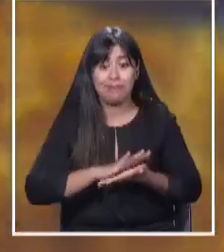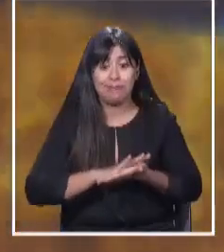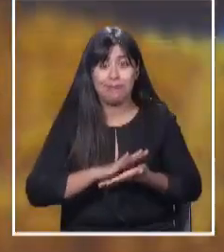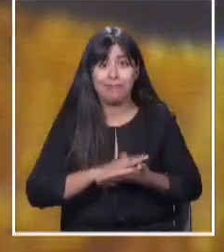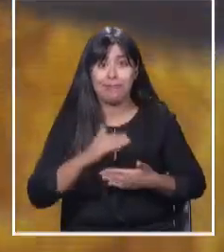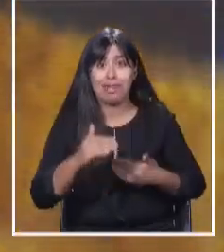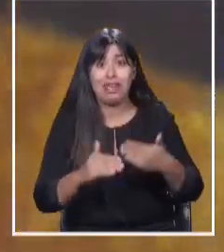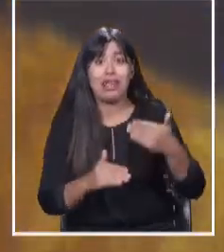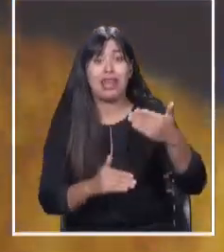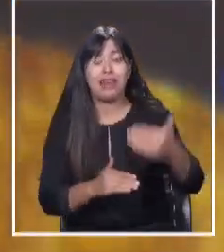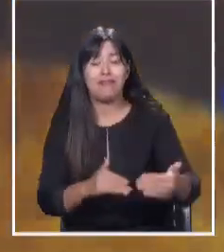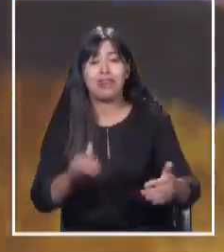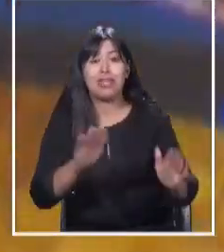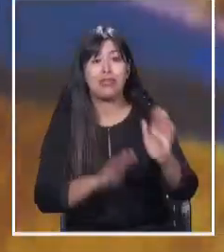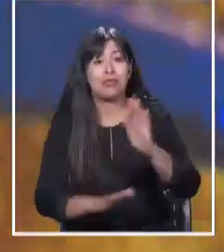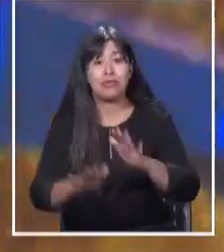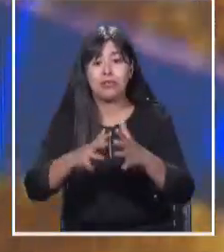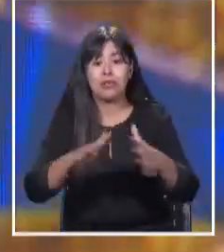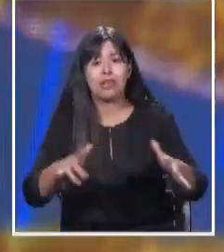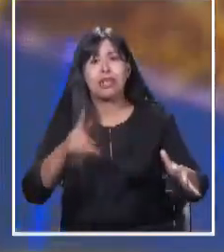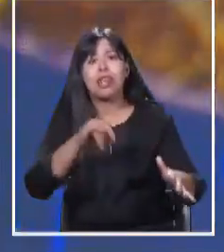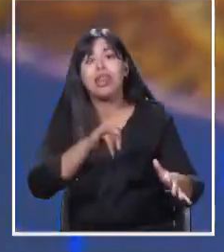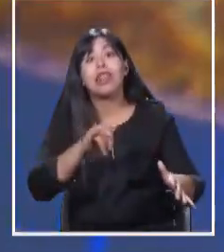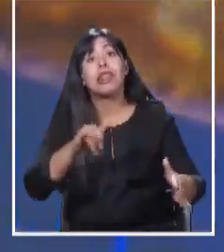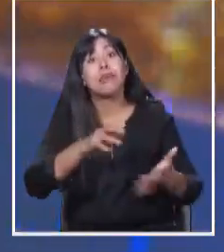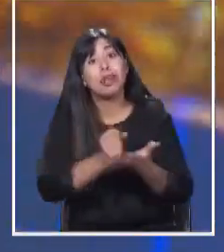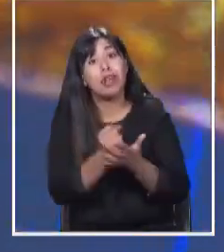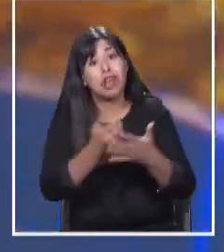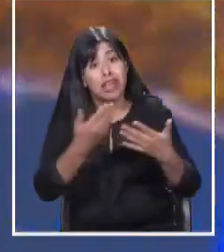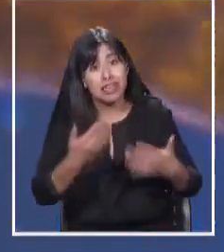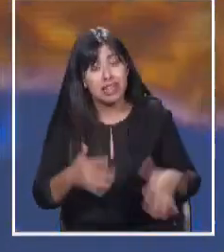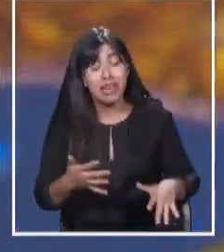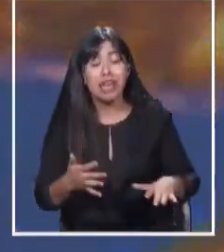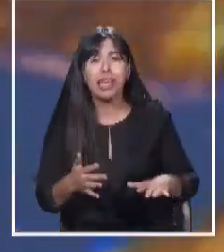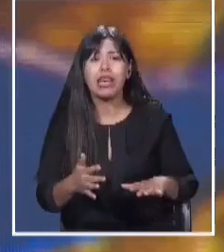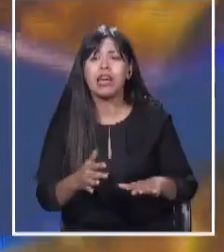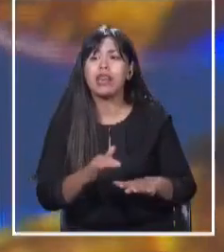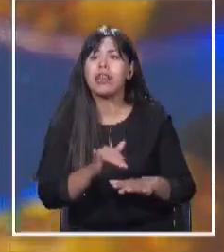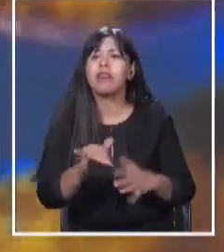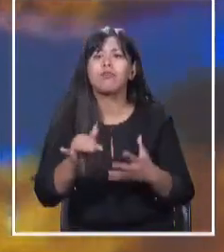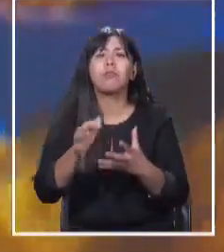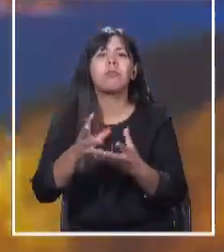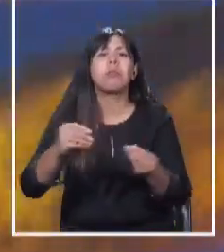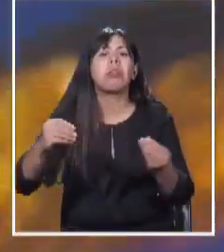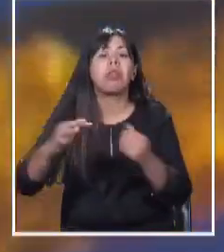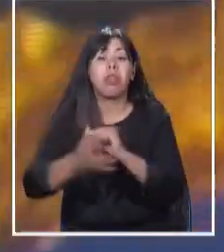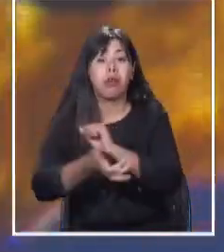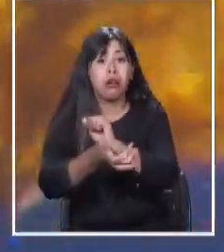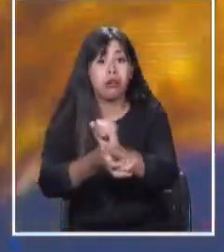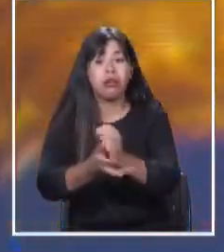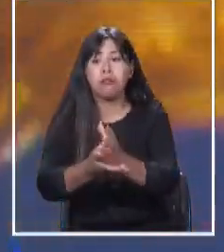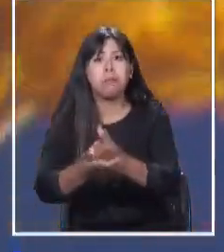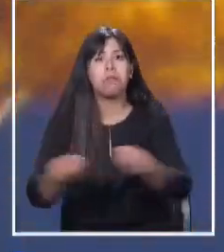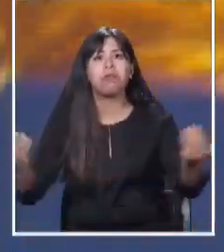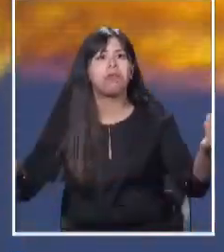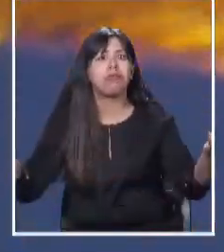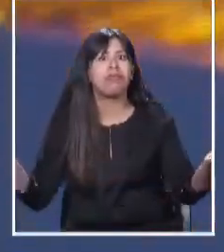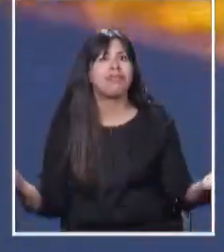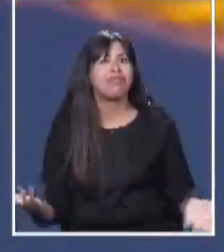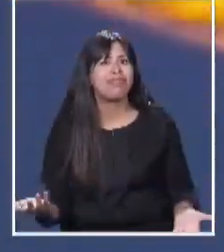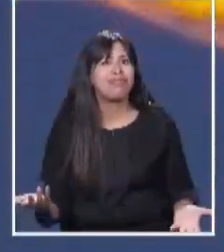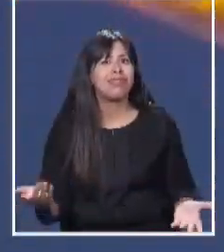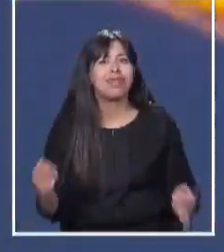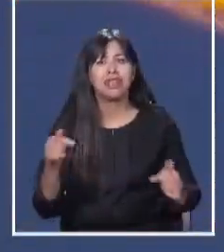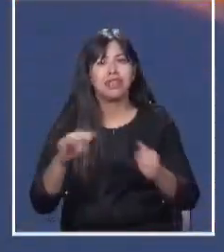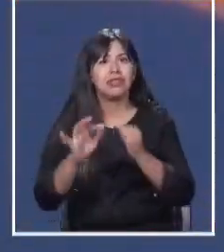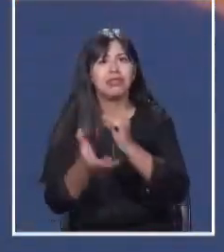gran avance para el cuidado del océano, pero una vez que se logra, muchas veces desaparece el financiamiento que se va a trabajar en esas áreas protegidas. Entonces se